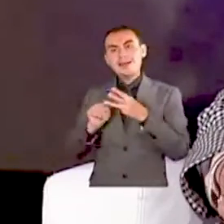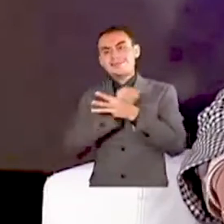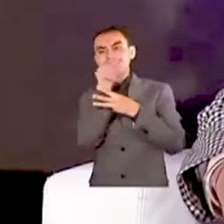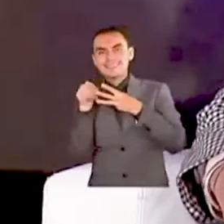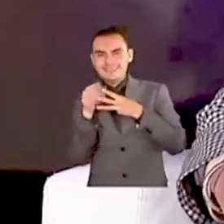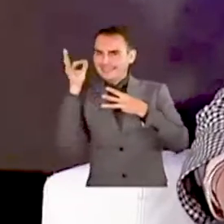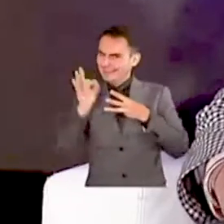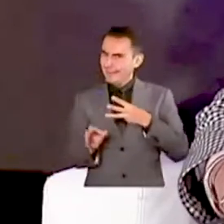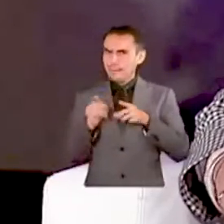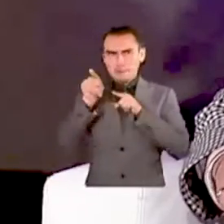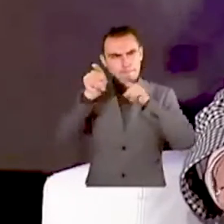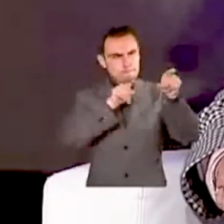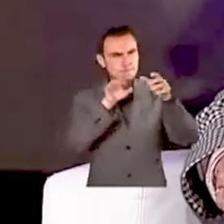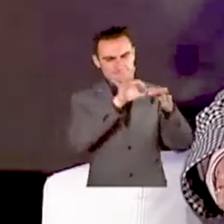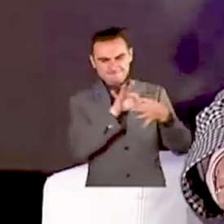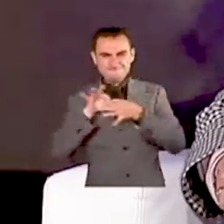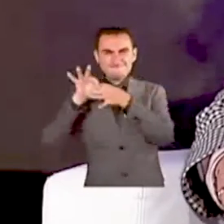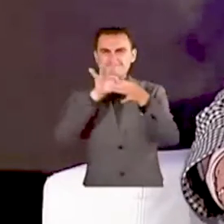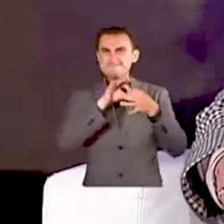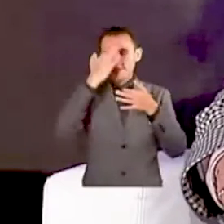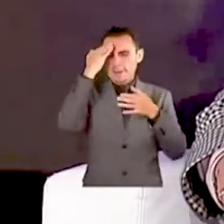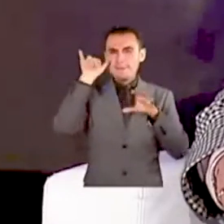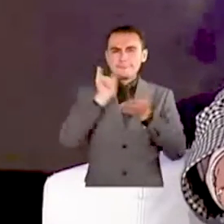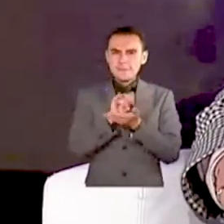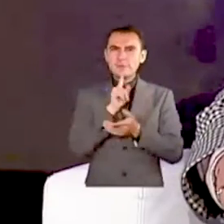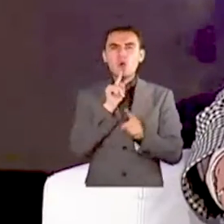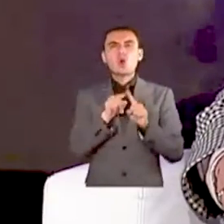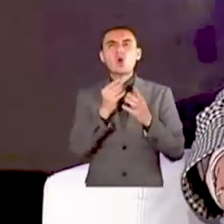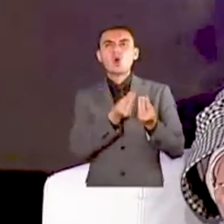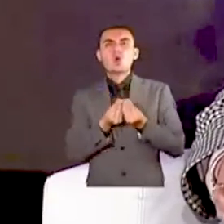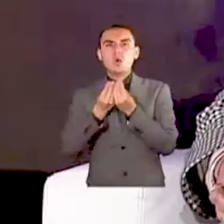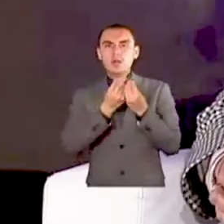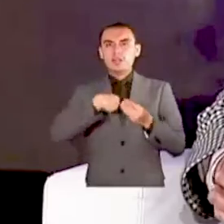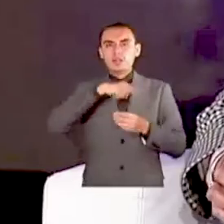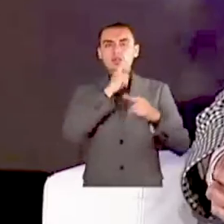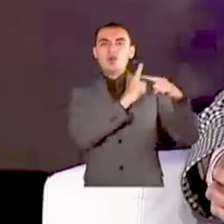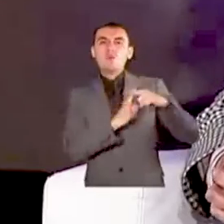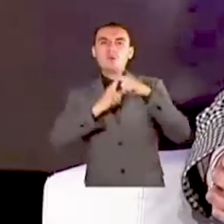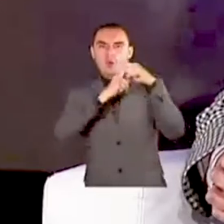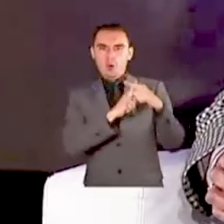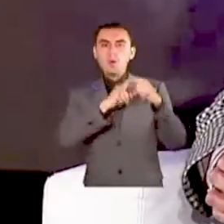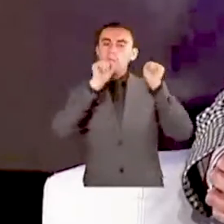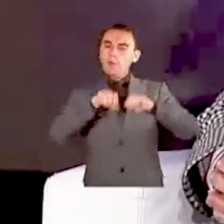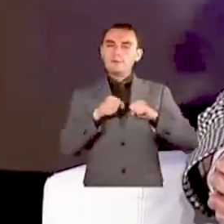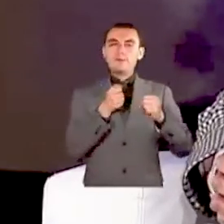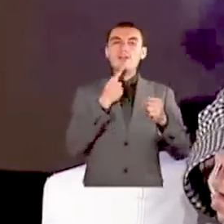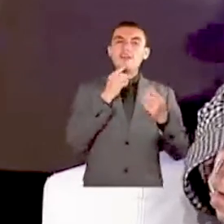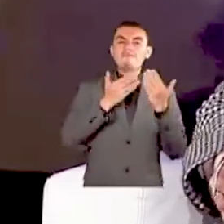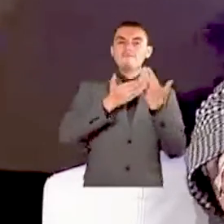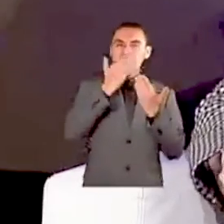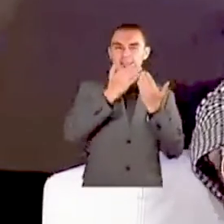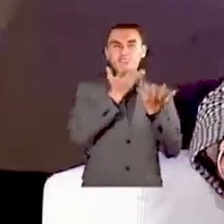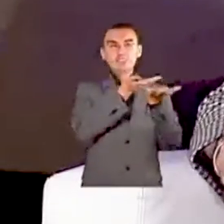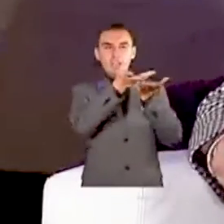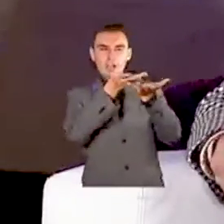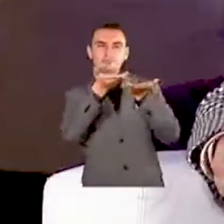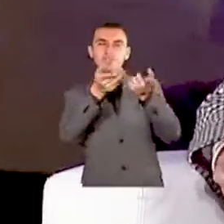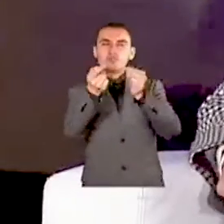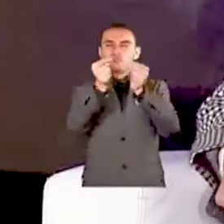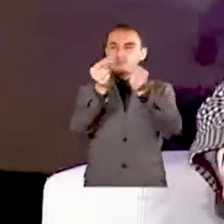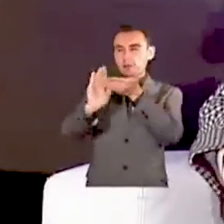tripartita que siempre debe darse en estos comités para, como Procuraduría, ser facilitadores para ayudar a